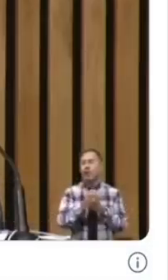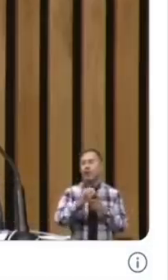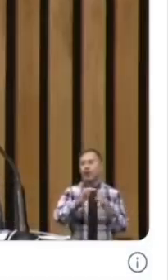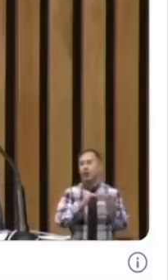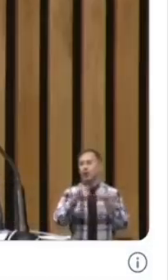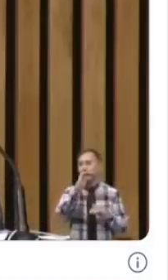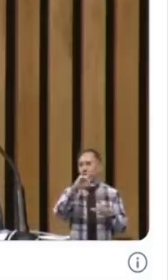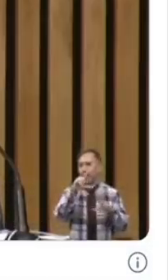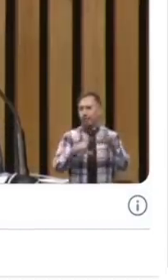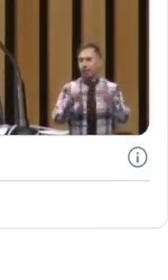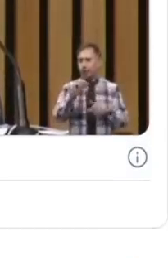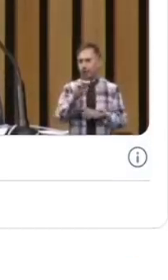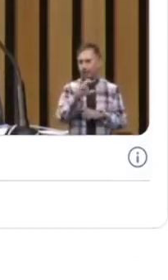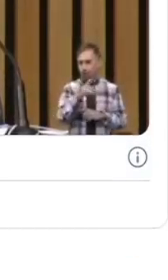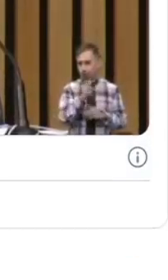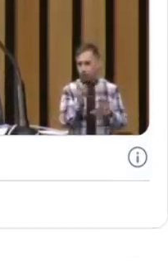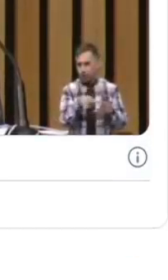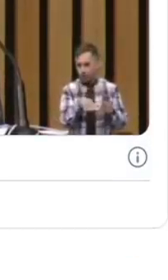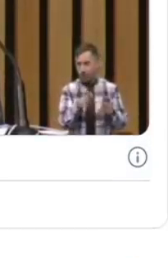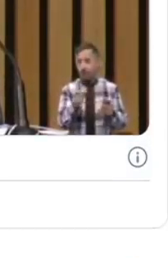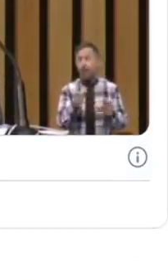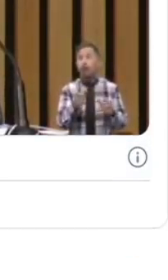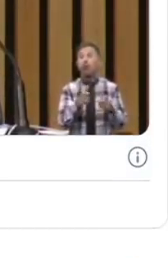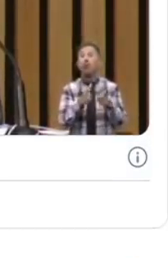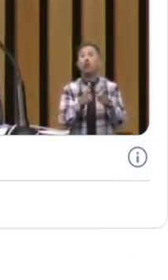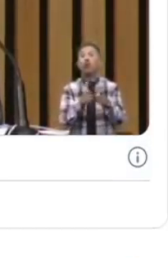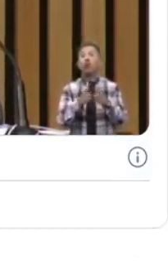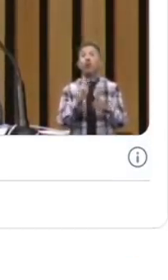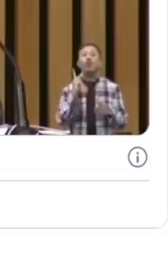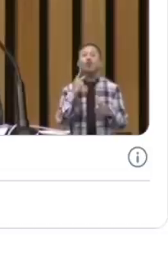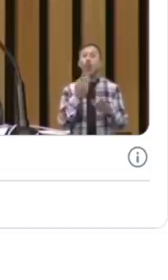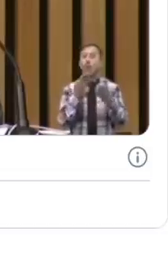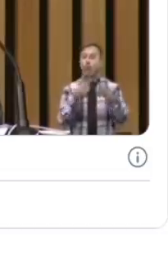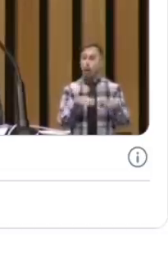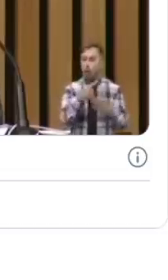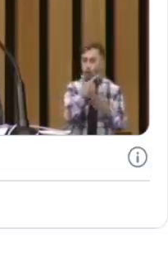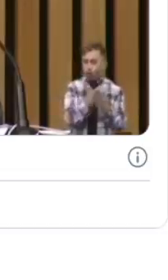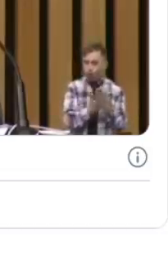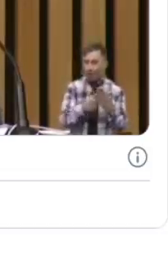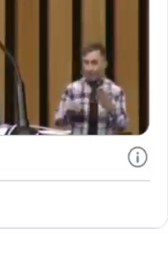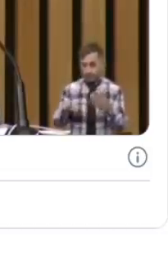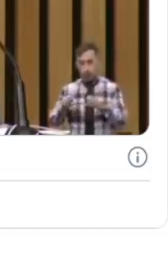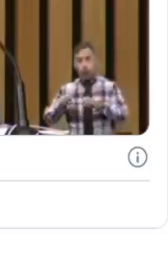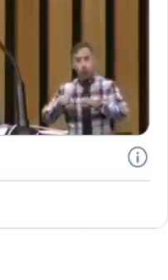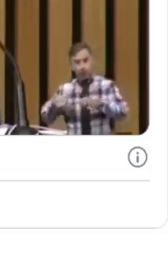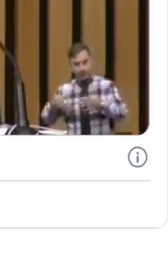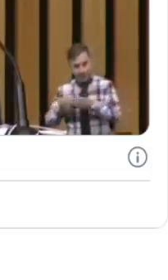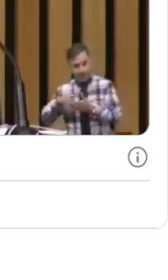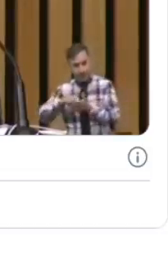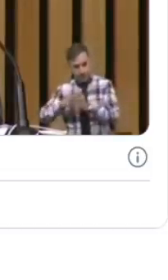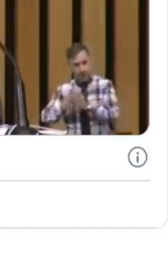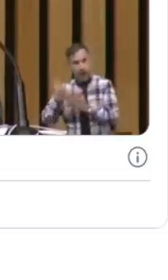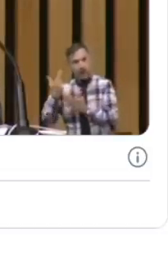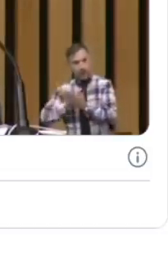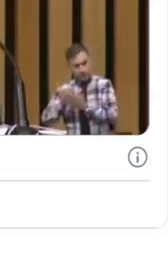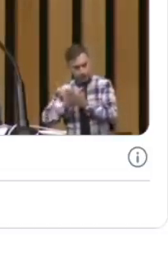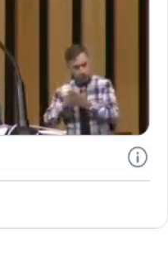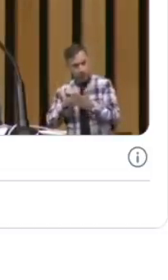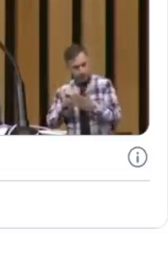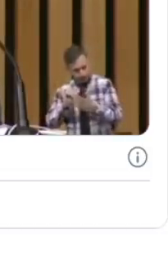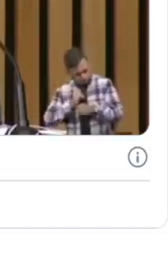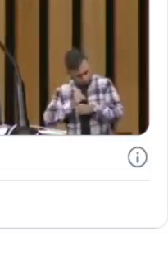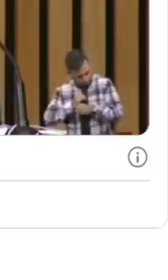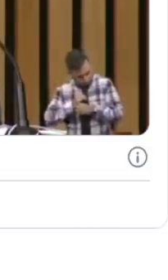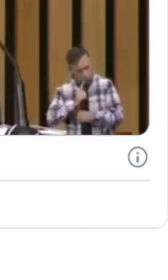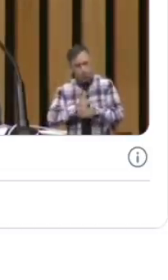analizando el flujo de las cuentas del partido cosa que sí hizo la unidad técnica de fiscalización identificó